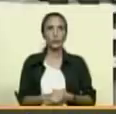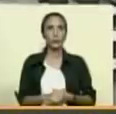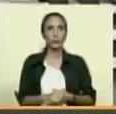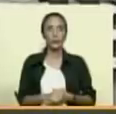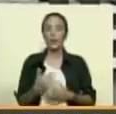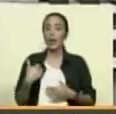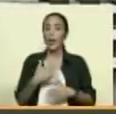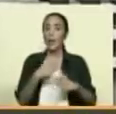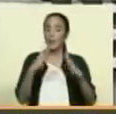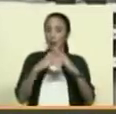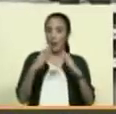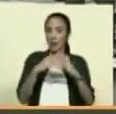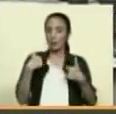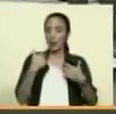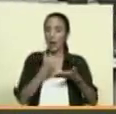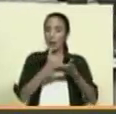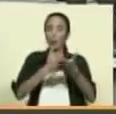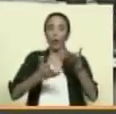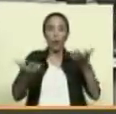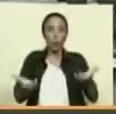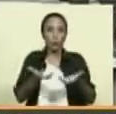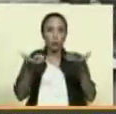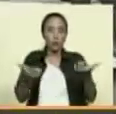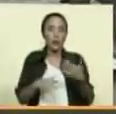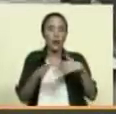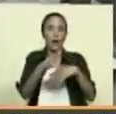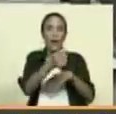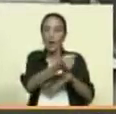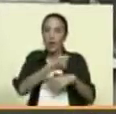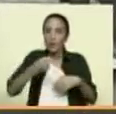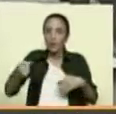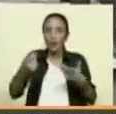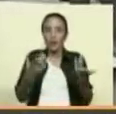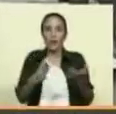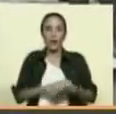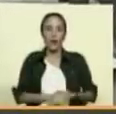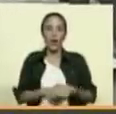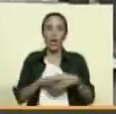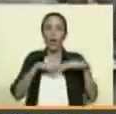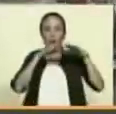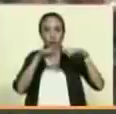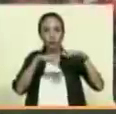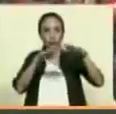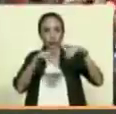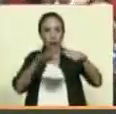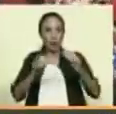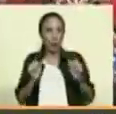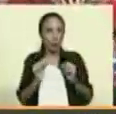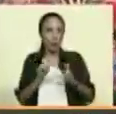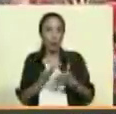en mi casa bien equipada para cada familia de la gran misión Hogares de la Patria.